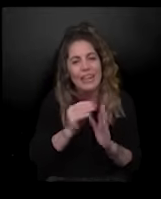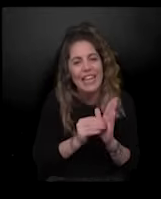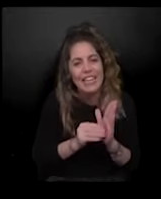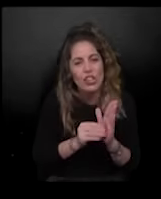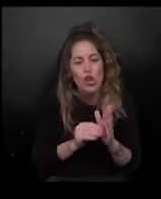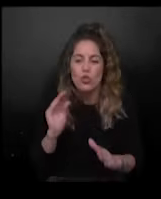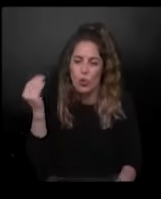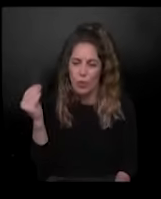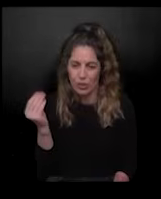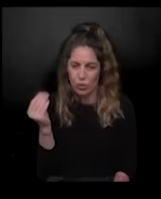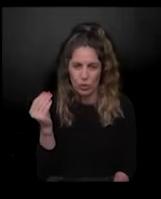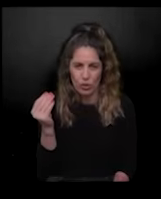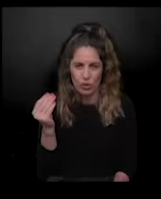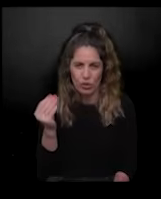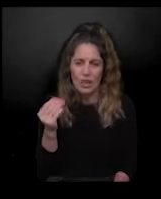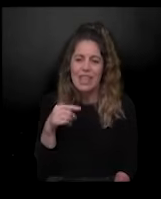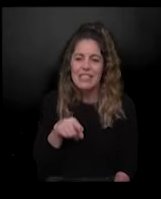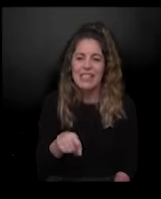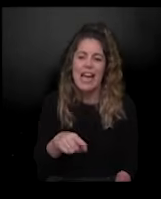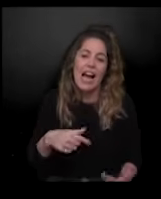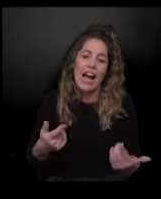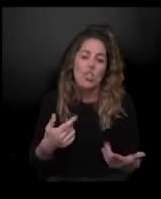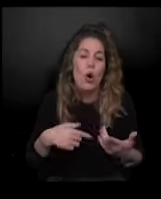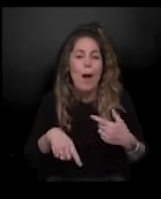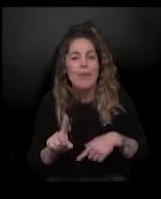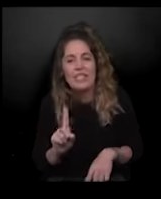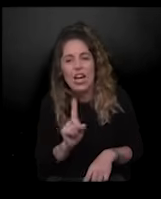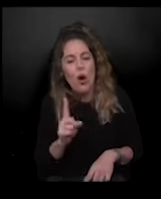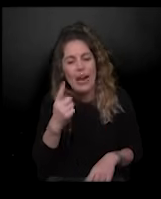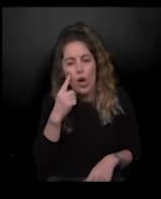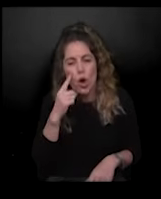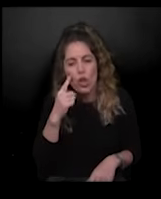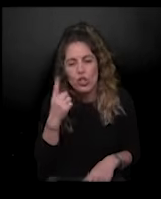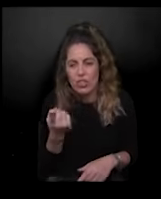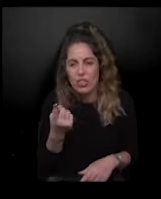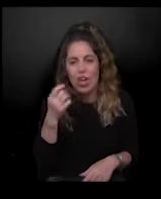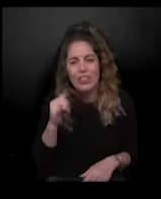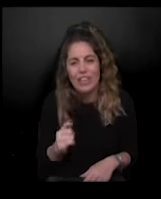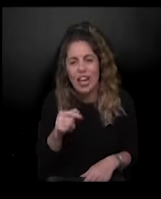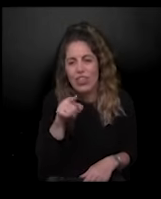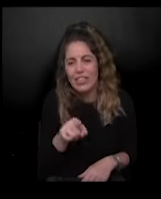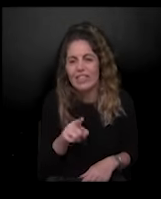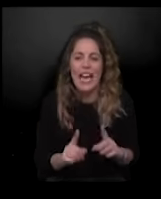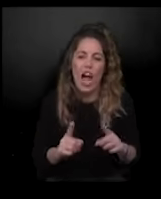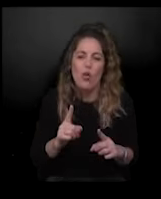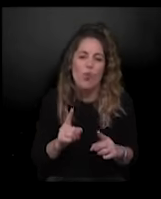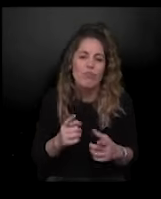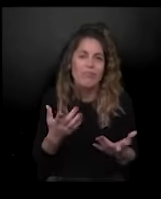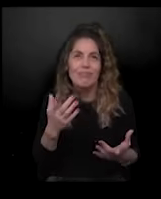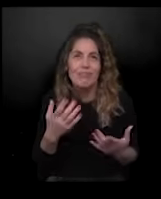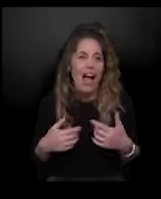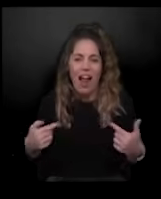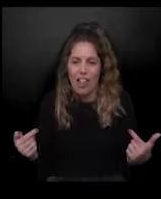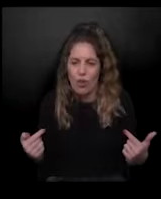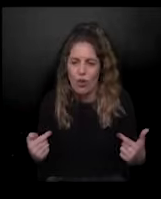su juventud será acaso que a pesar de no habernos conocido tengo a ti de ti algún rastro